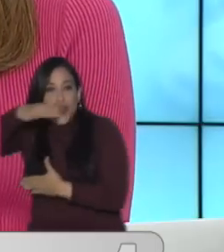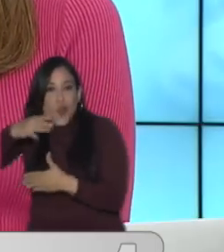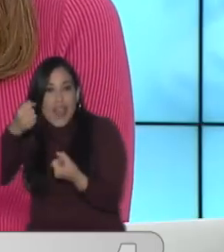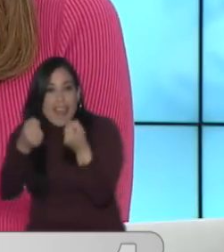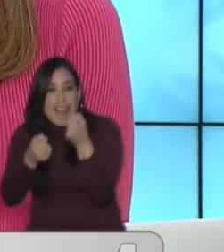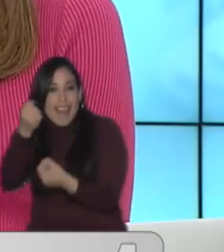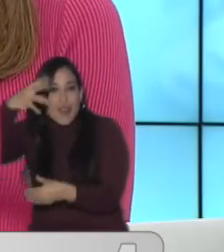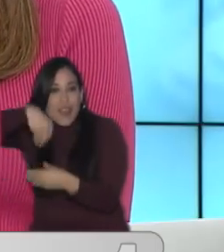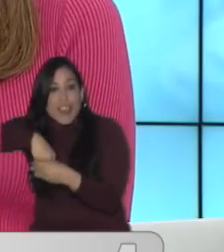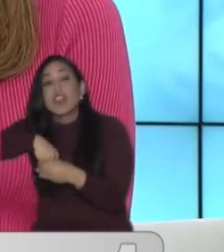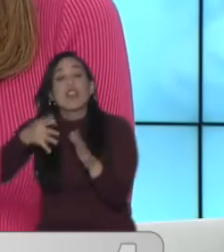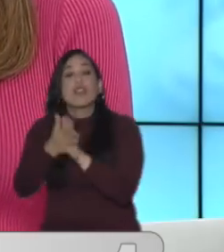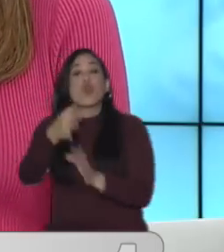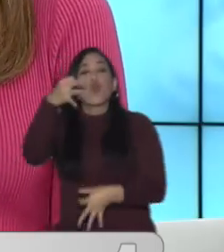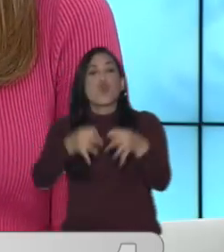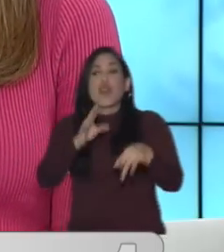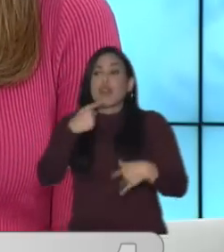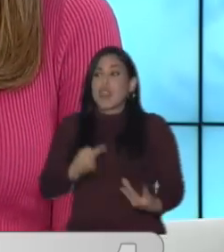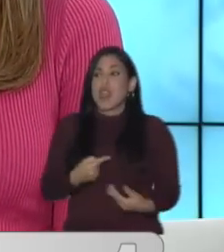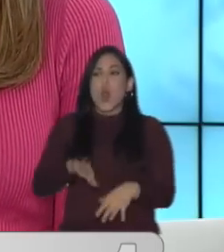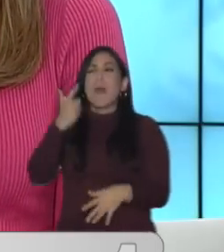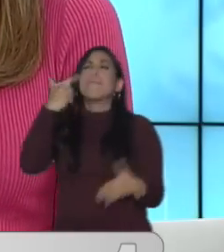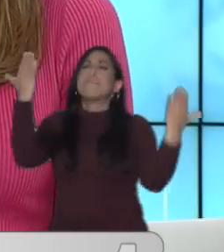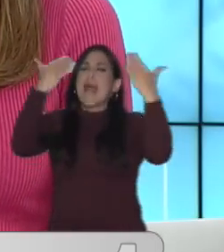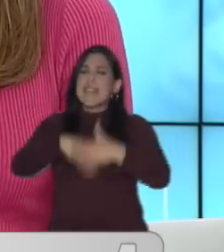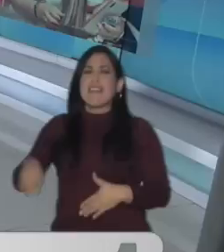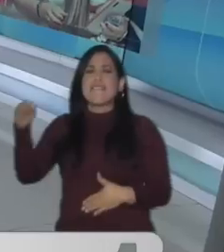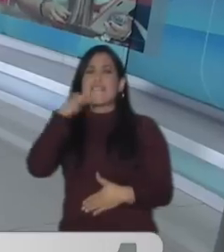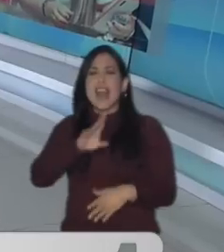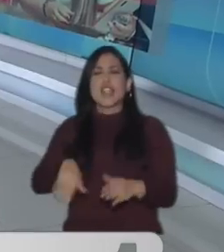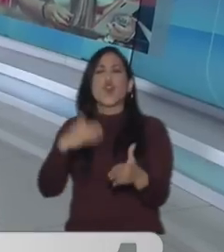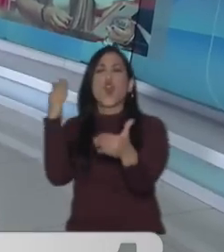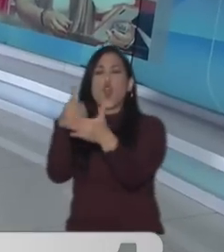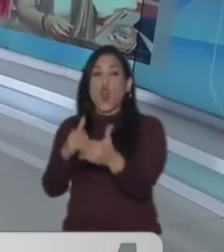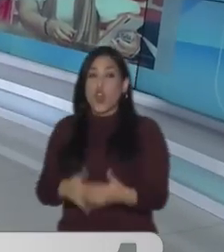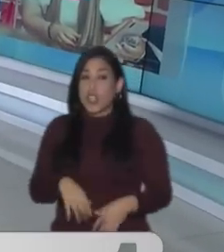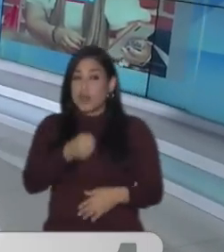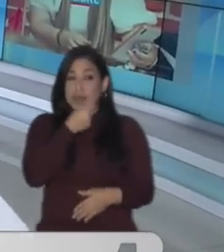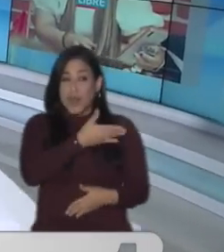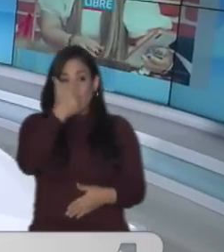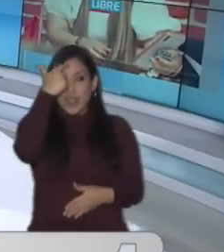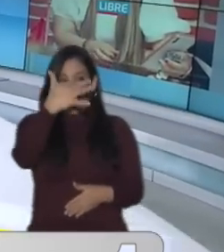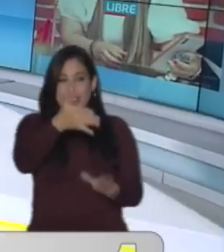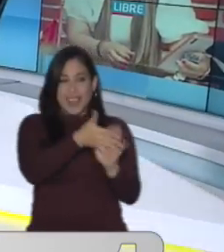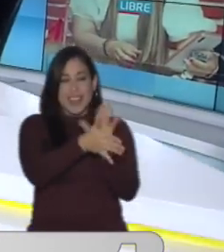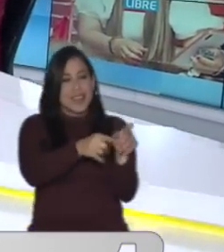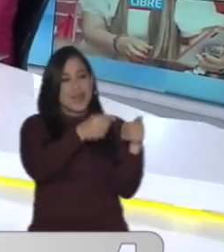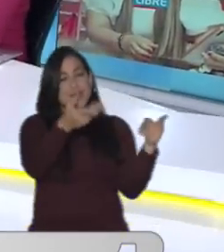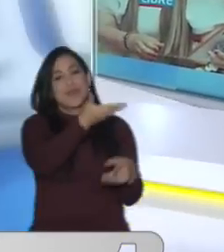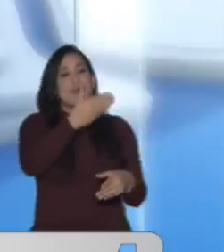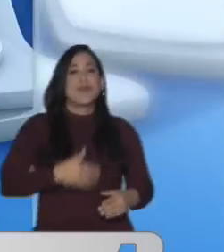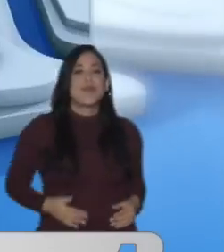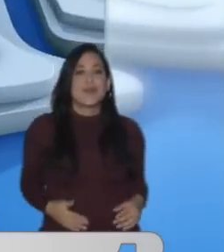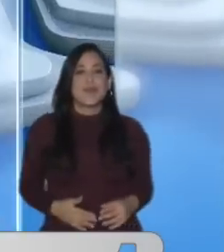vehículo. Según el juez que dictó la medida, todo fue un complot. Tatiana Rodríguez con el reporte desde Cartagena. Tatiana.